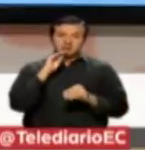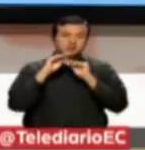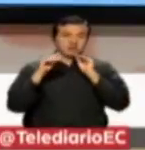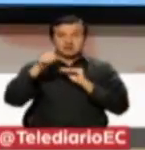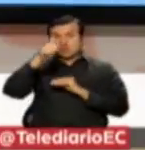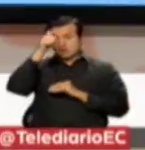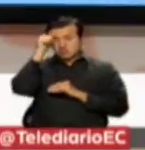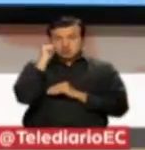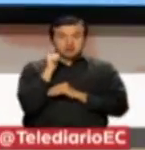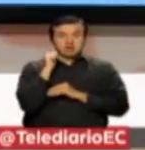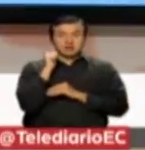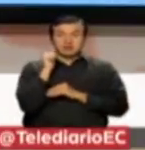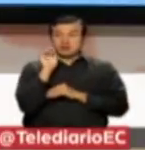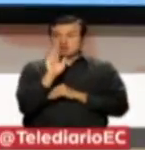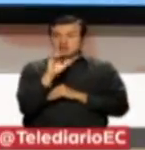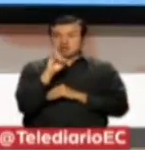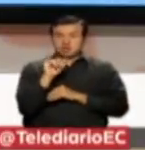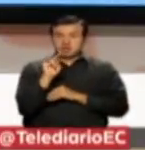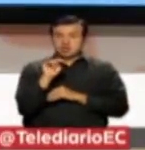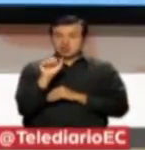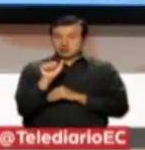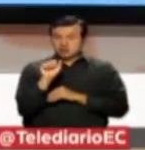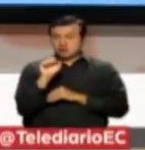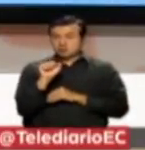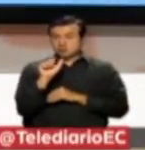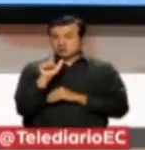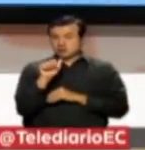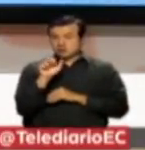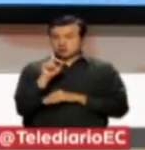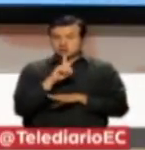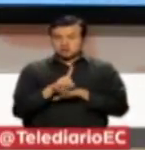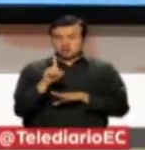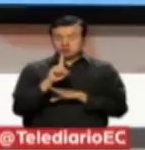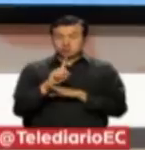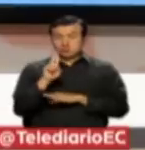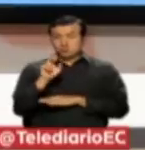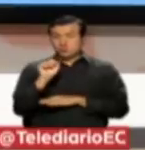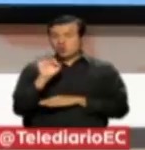los funcionarios gubernamentales. Diana Salazar, la directora de la OAFE, fue clara con